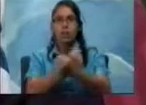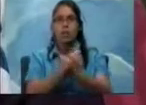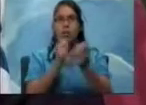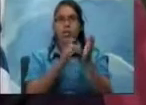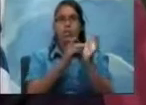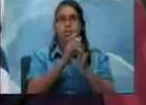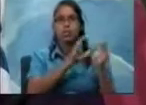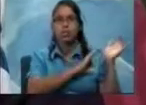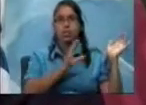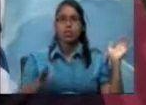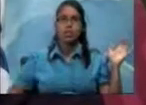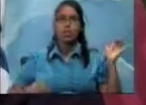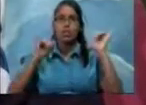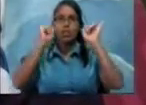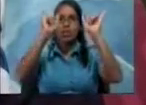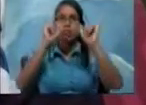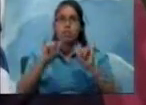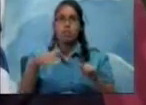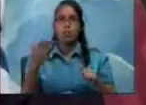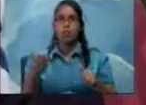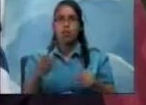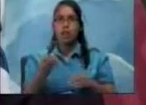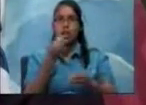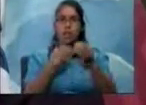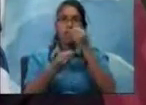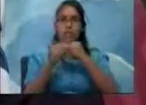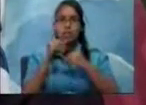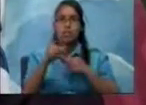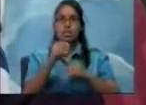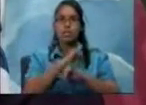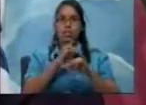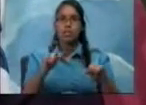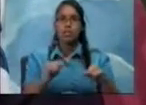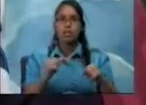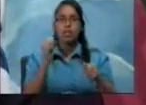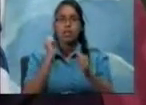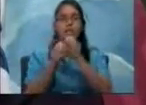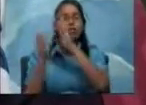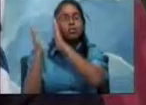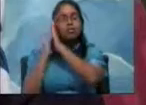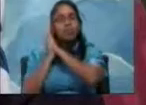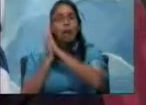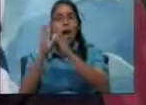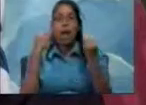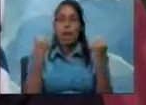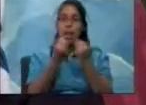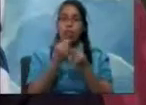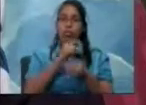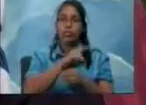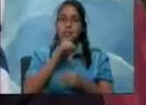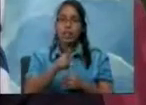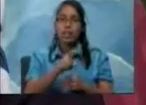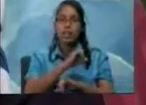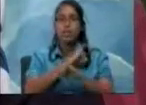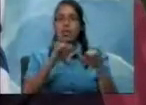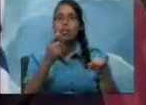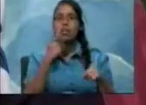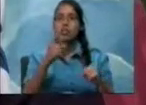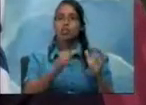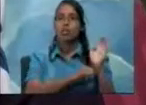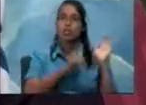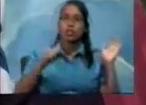el mismo que en la cena se había recostado al lado de él y le había dicho